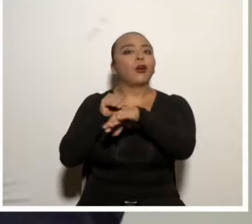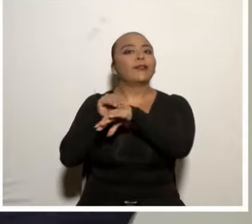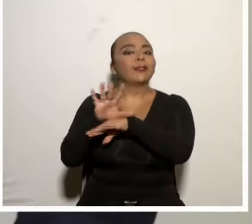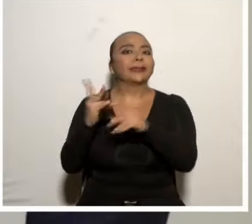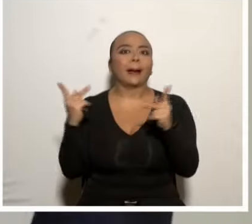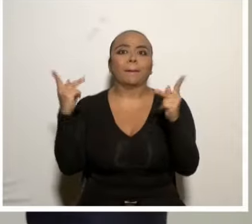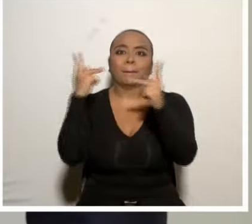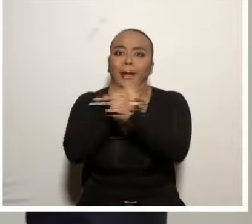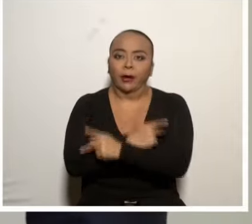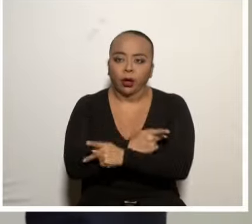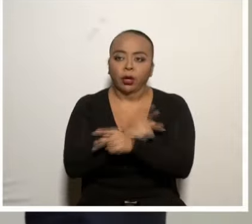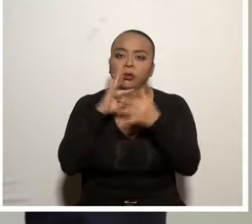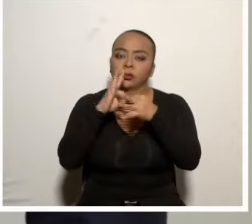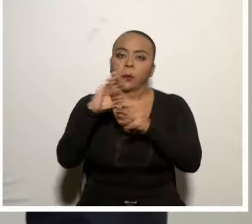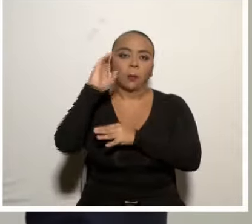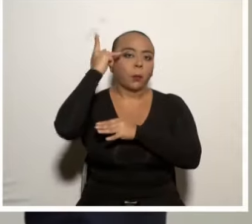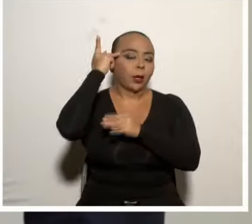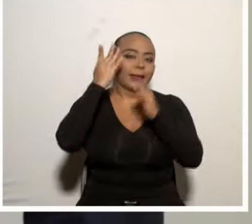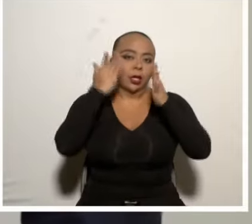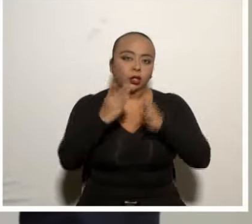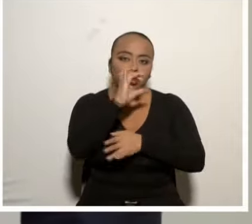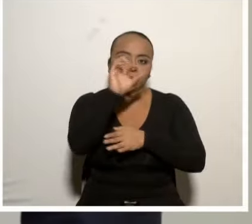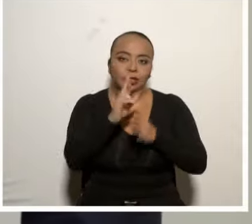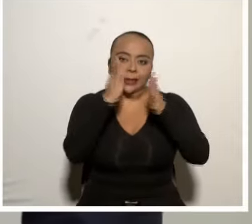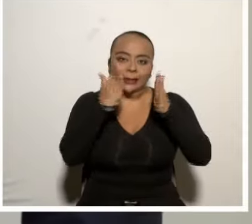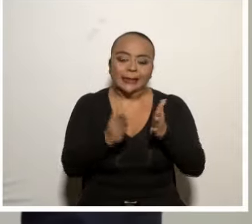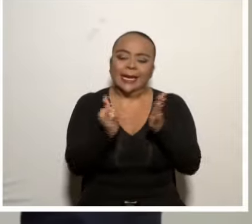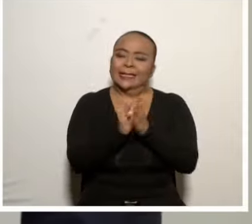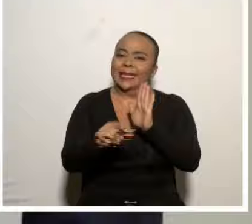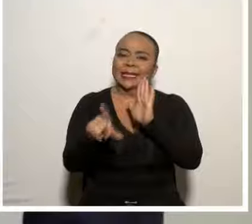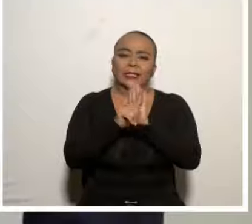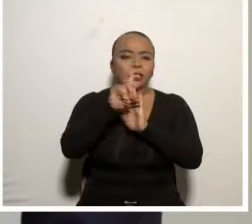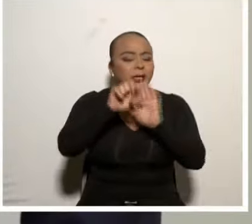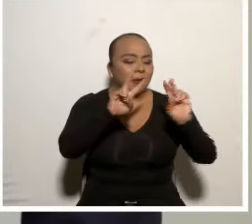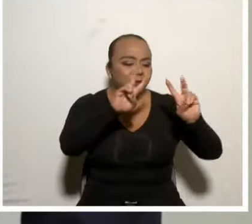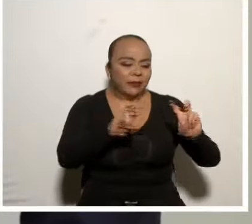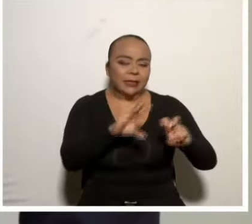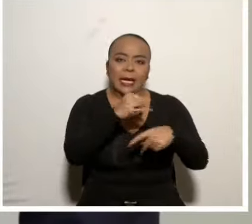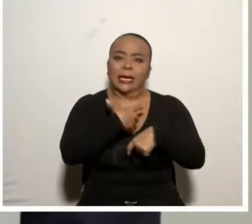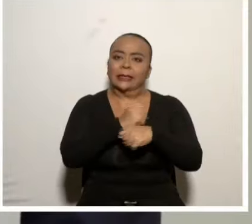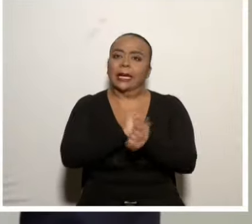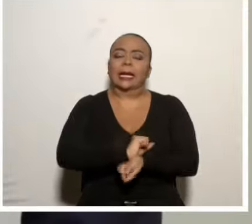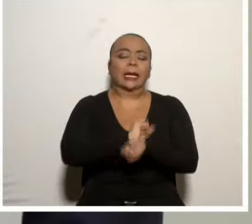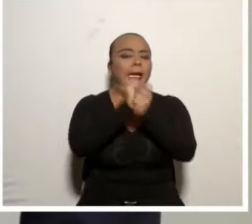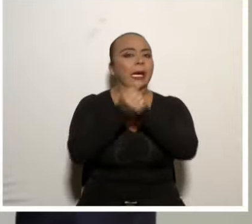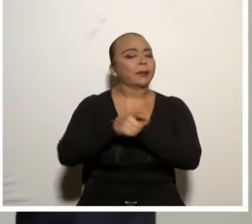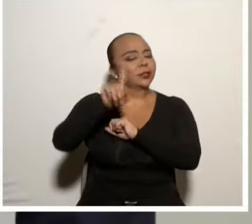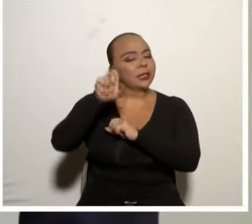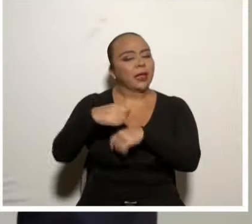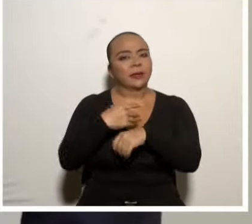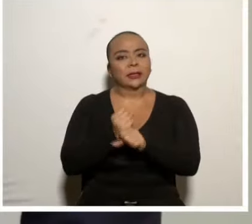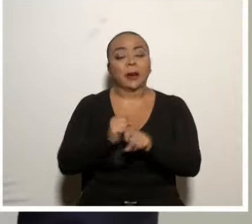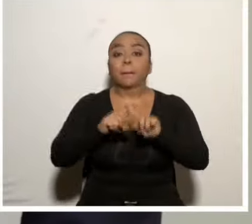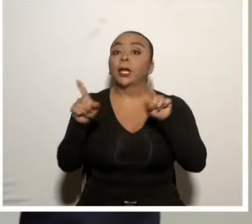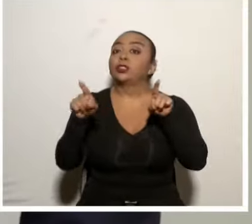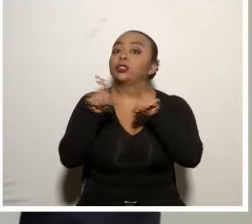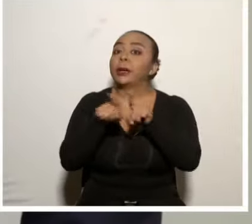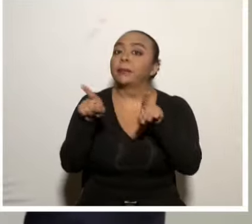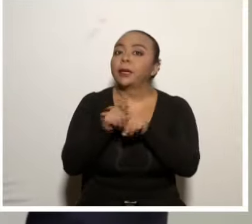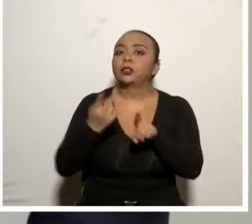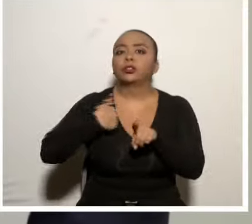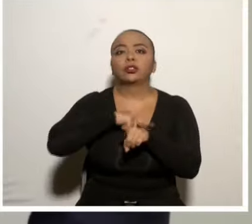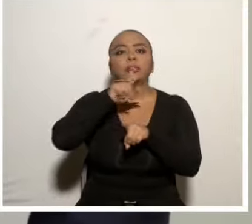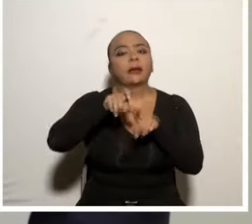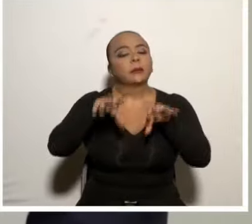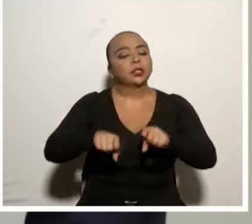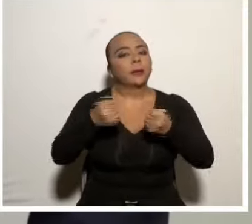peor aún, sobre políticos costarricenses. Esa legislación hay que revisarla y hay que hacer los cambios que haya que hacer. Pero también hay que tomar